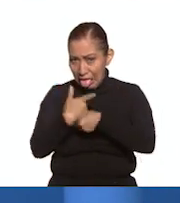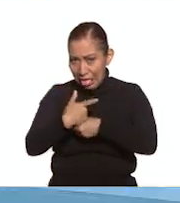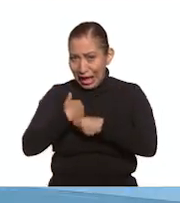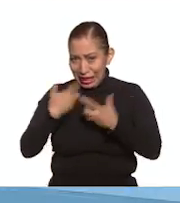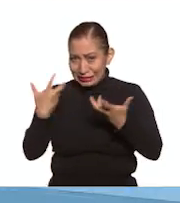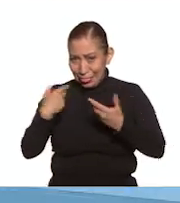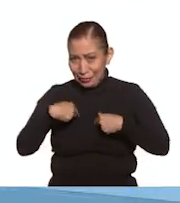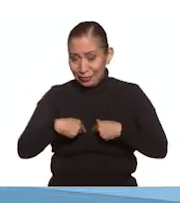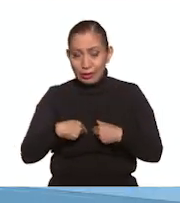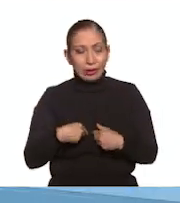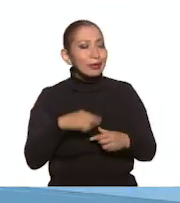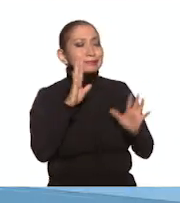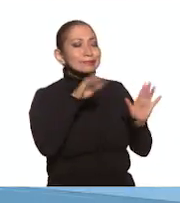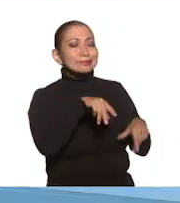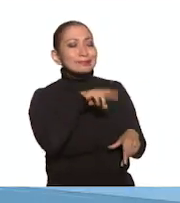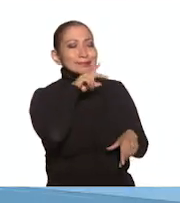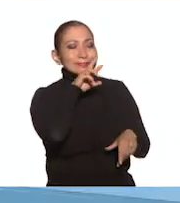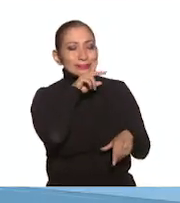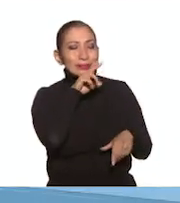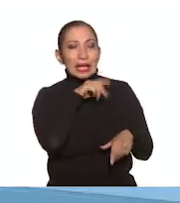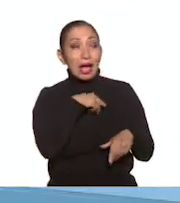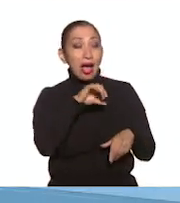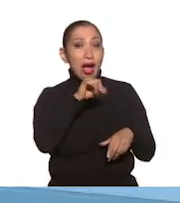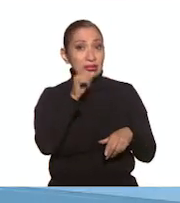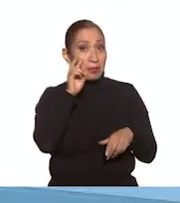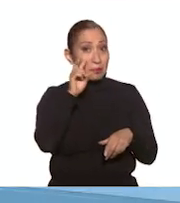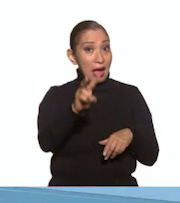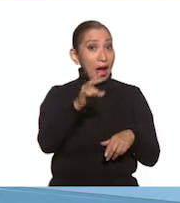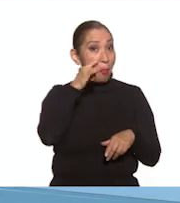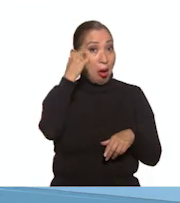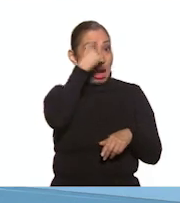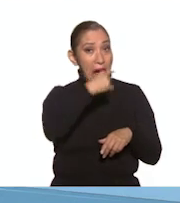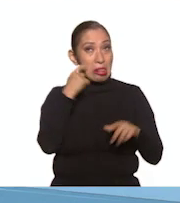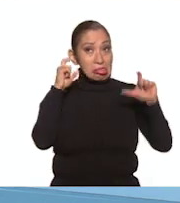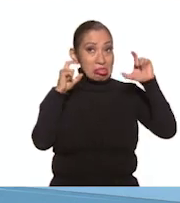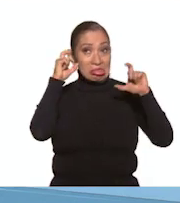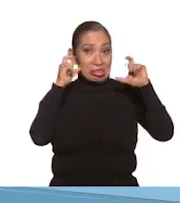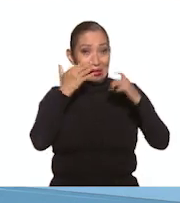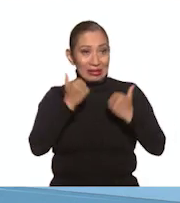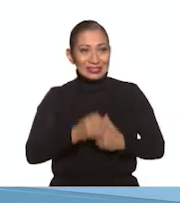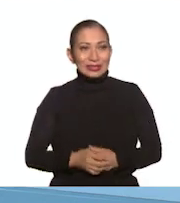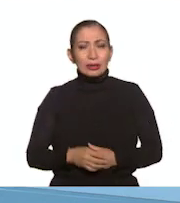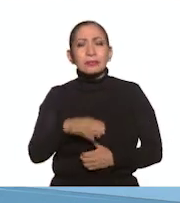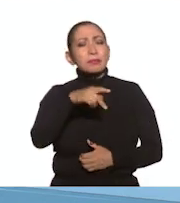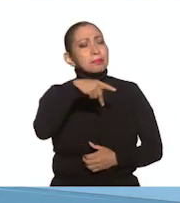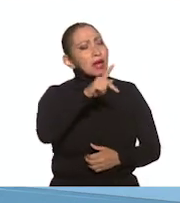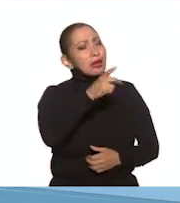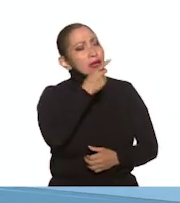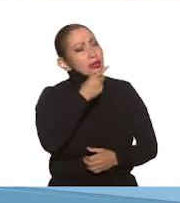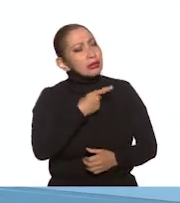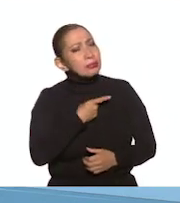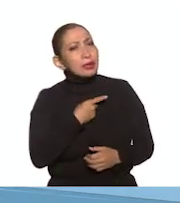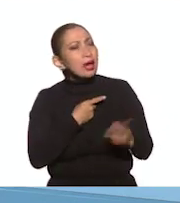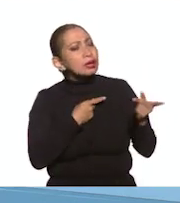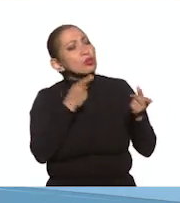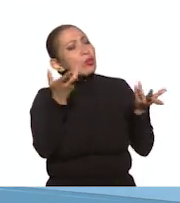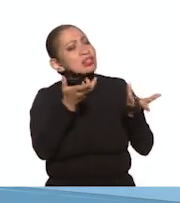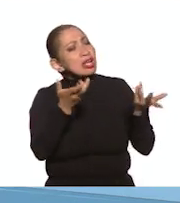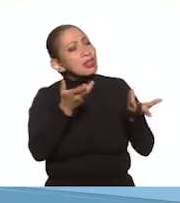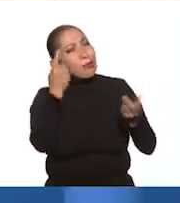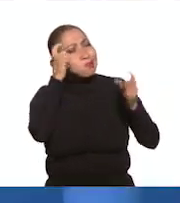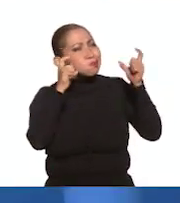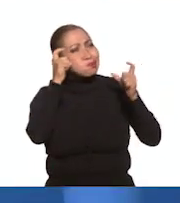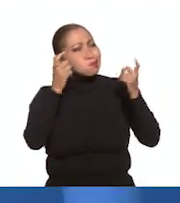haciendo? No, no te preocupes, creo que nadie más te vio haciendo esas caras. Pero bueno, cuéntame, ¿por qué lo estabas